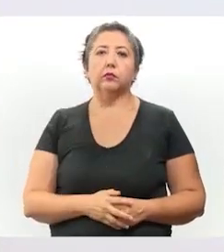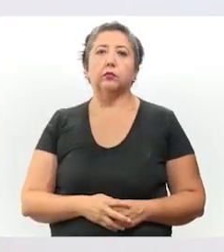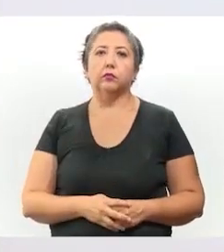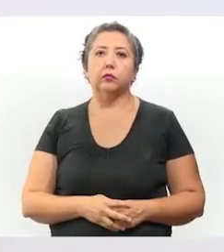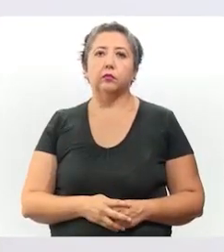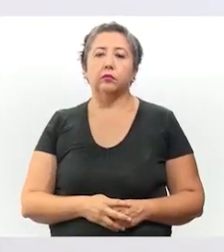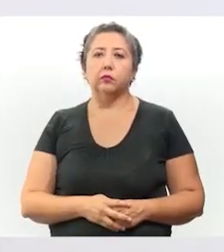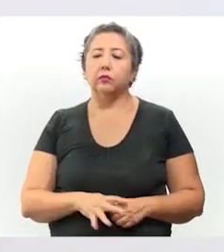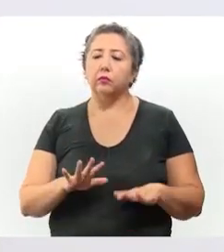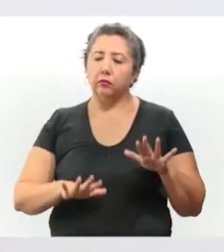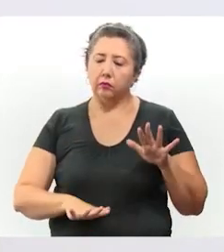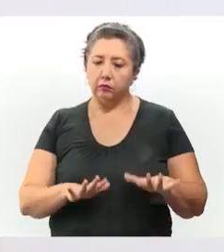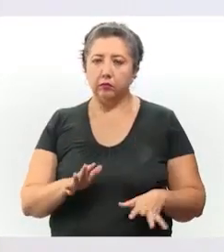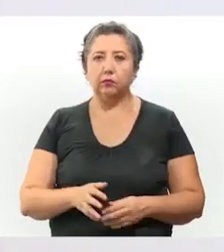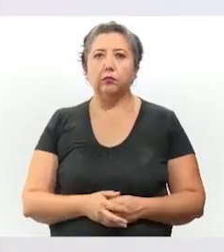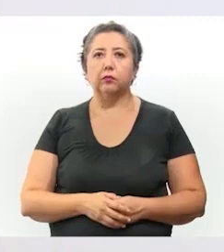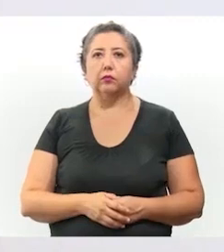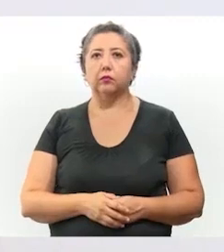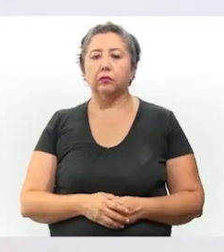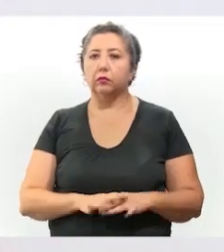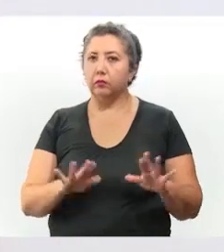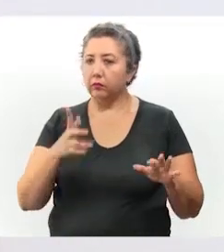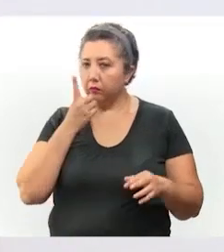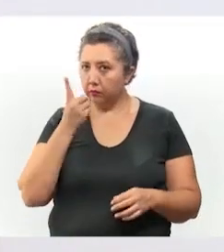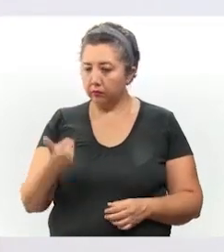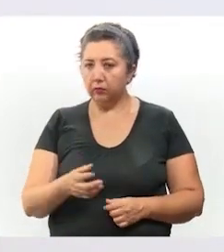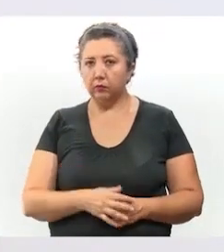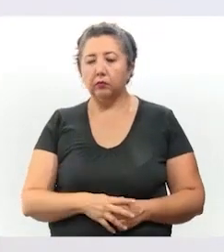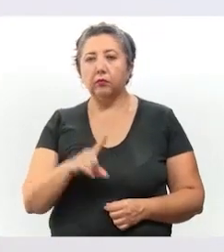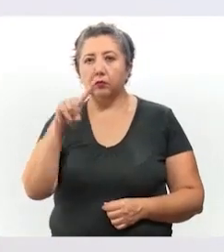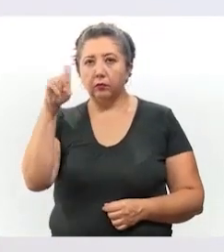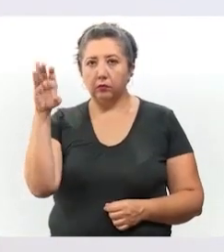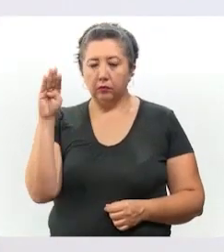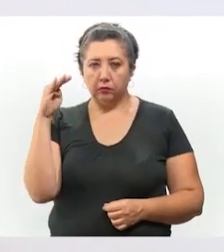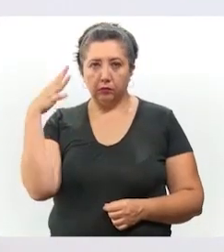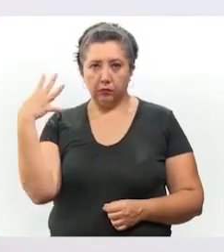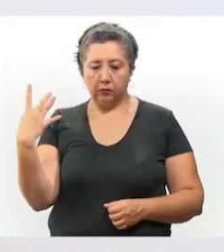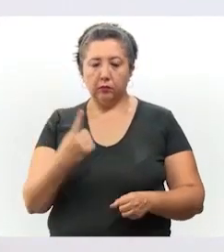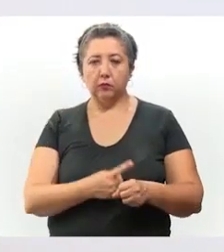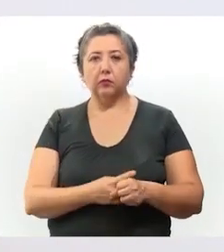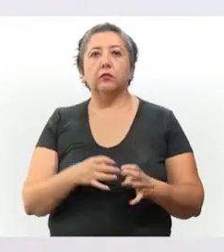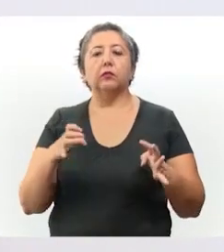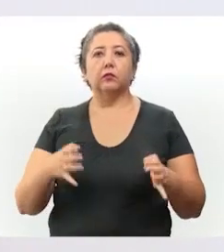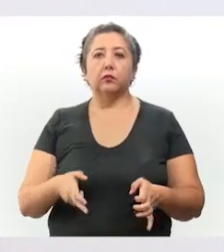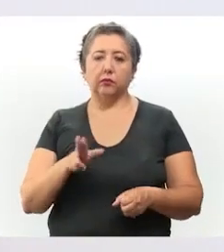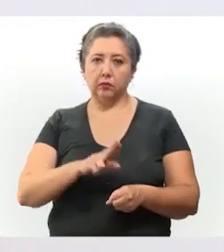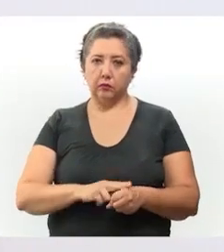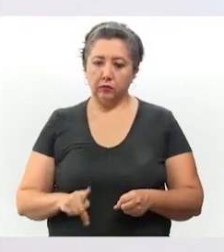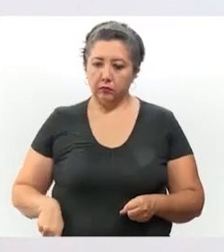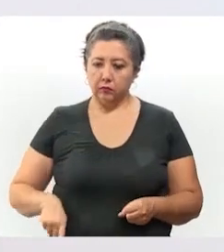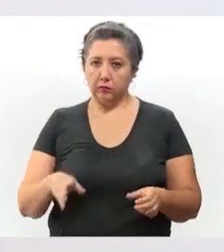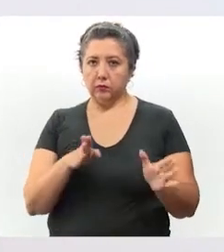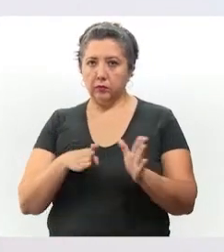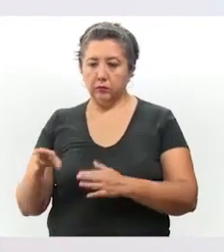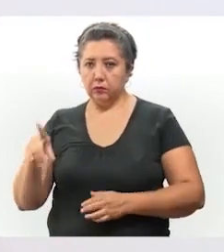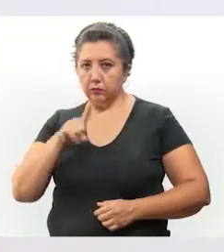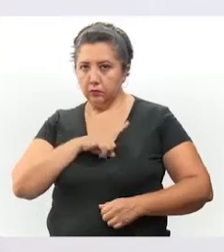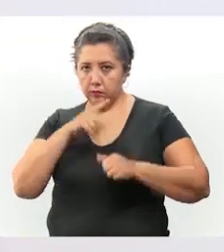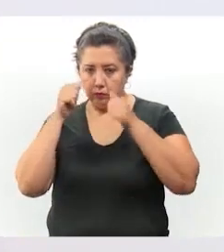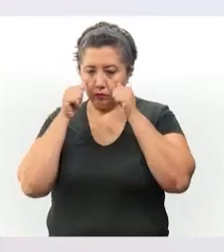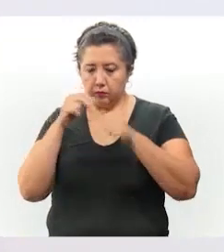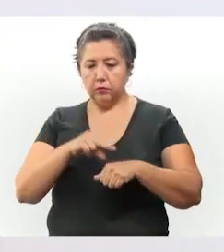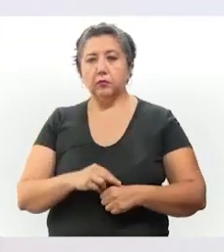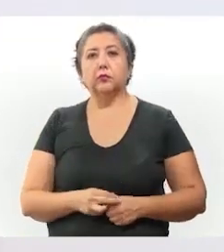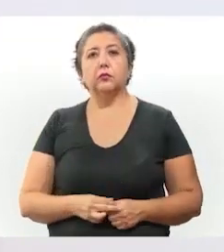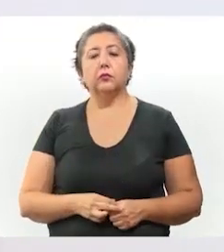de Yucatán. Presentan síntomas leves. Como ya se mencionó, 194 de los casos positivos están en hospitales públicos y en